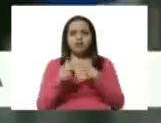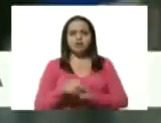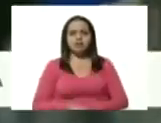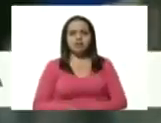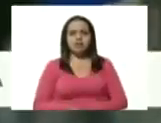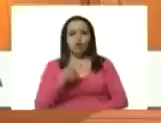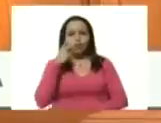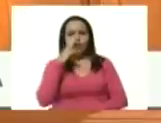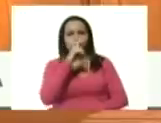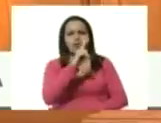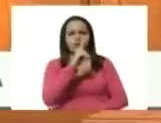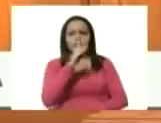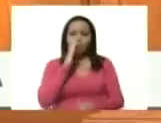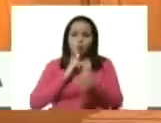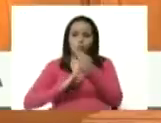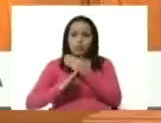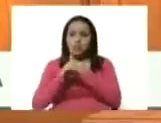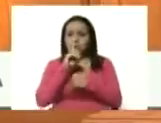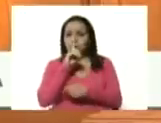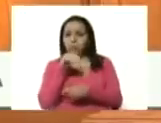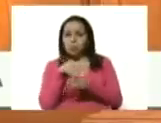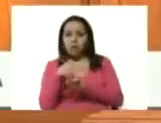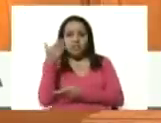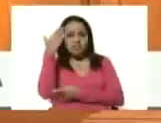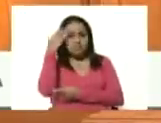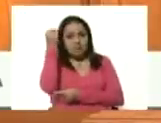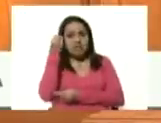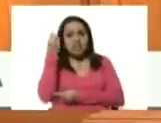lo ven humilde y calladito, creen que no se sabe defender.